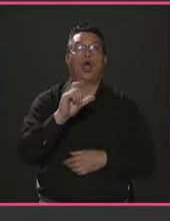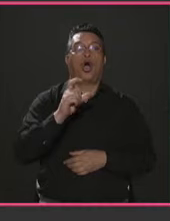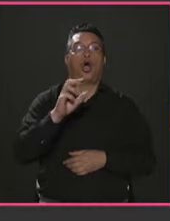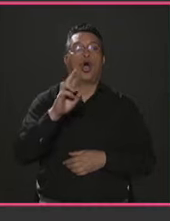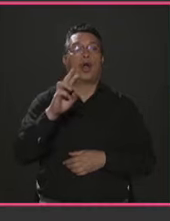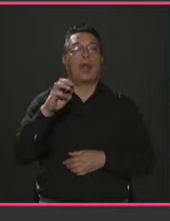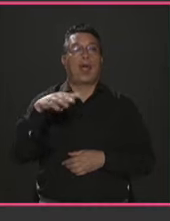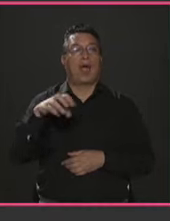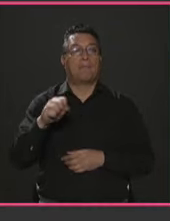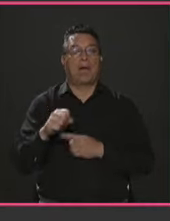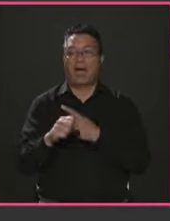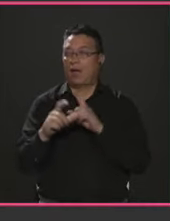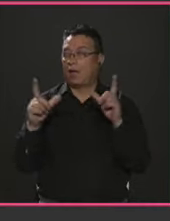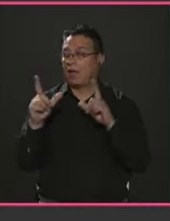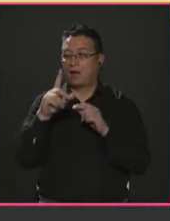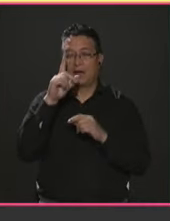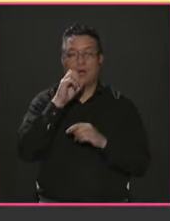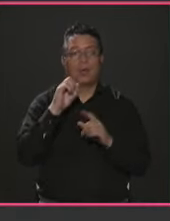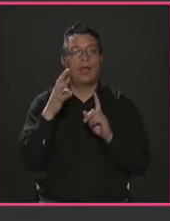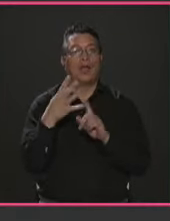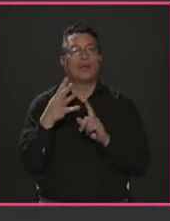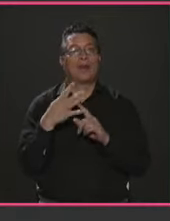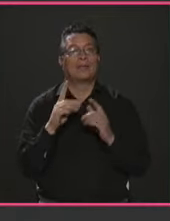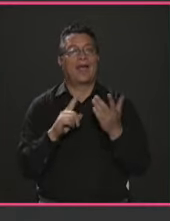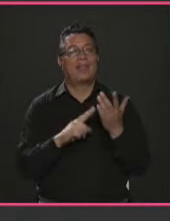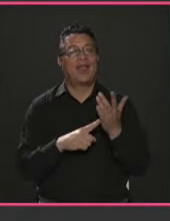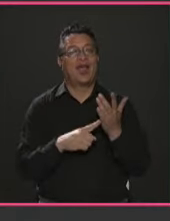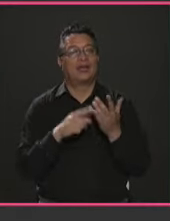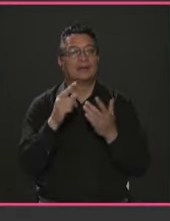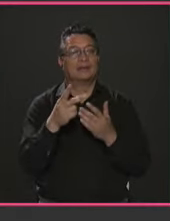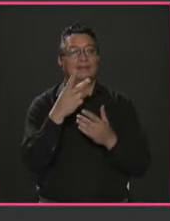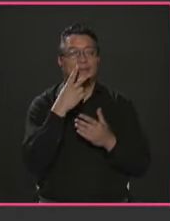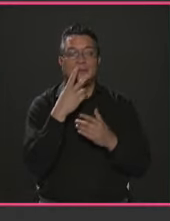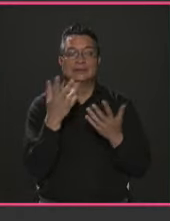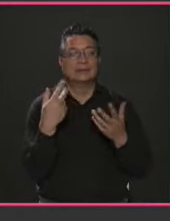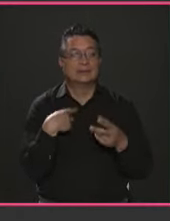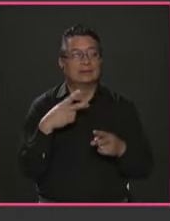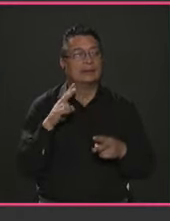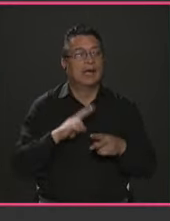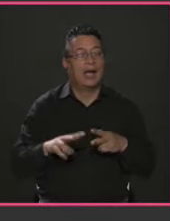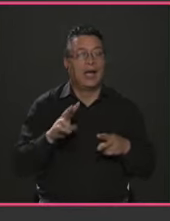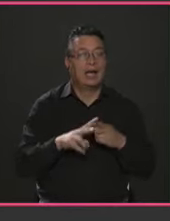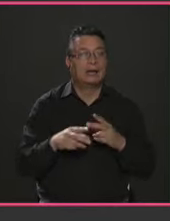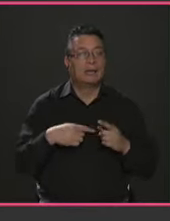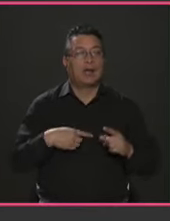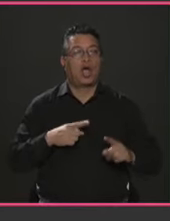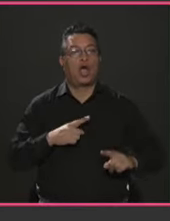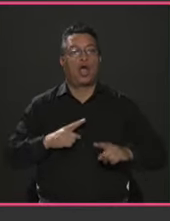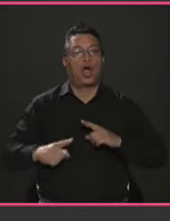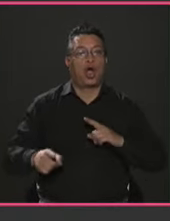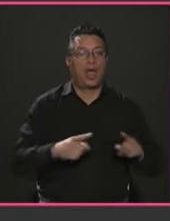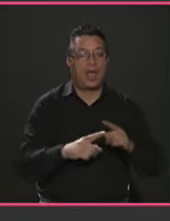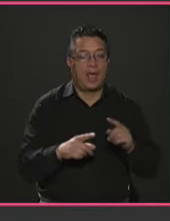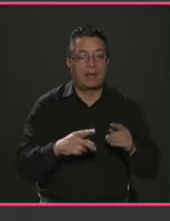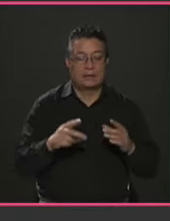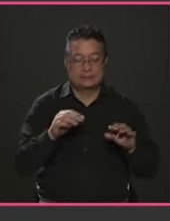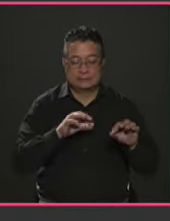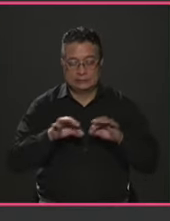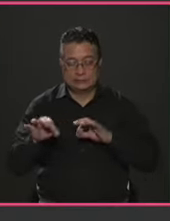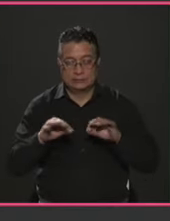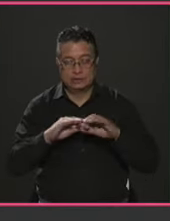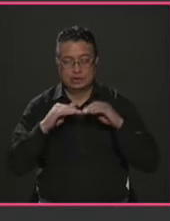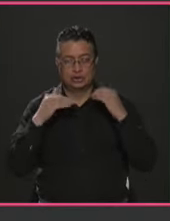alter esa es una cuarta tecnología entonces lo que hicimos desde el critic fue coordinar diseñar todos estos